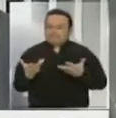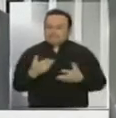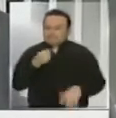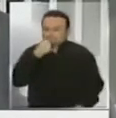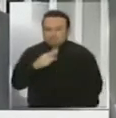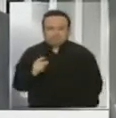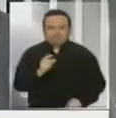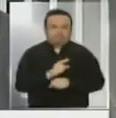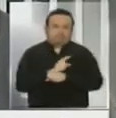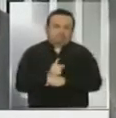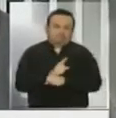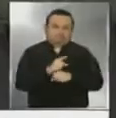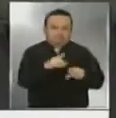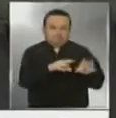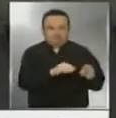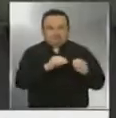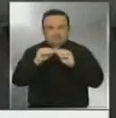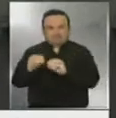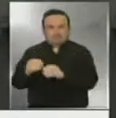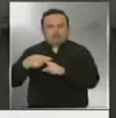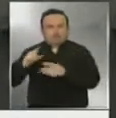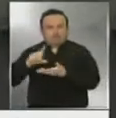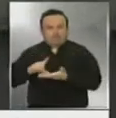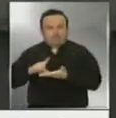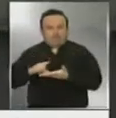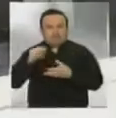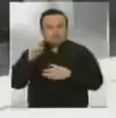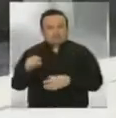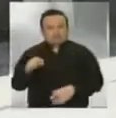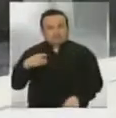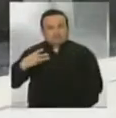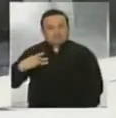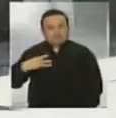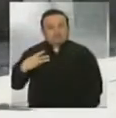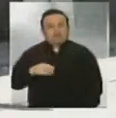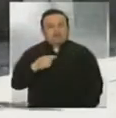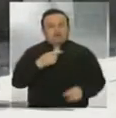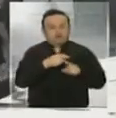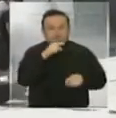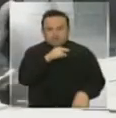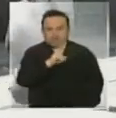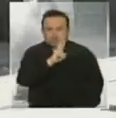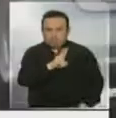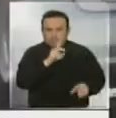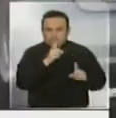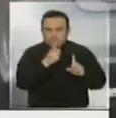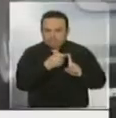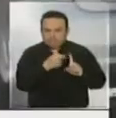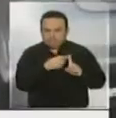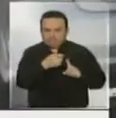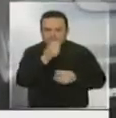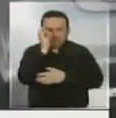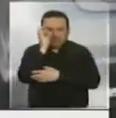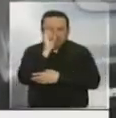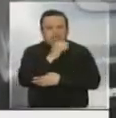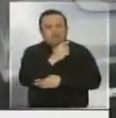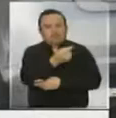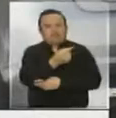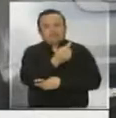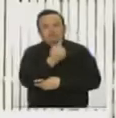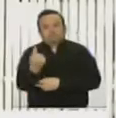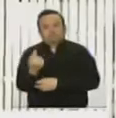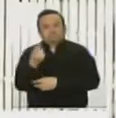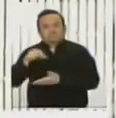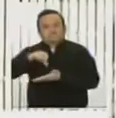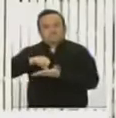más pronto posible el traslado. Además, según el municipio, otras 2 personas que habrían participado del culto se acercaron a un centro